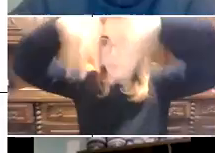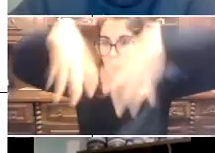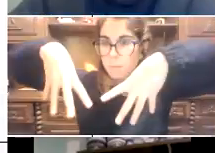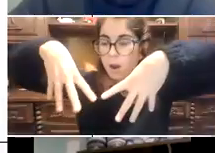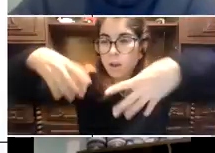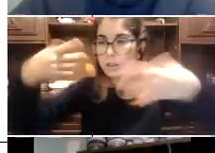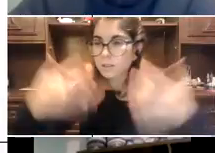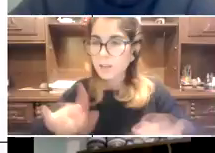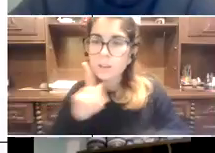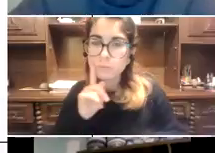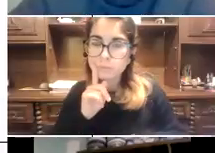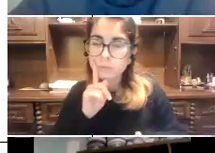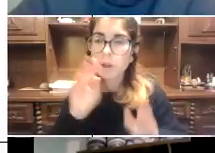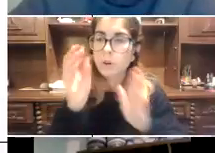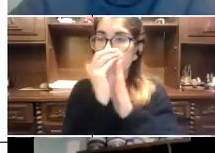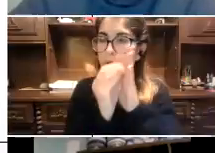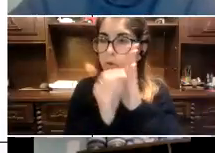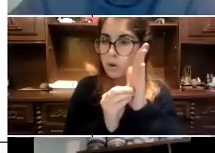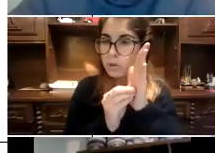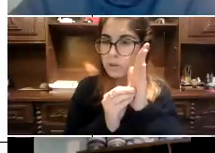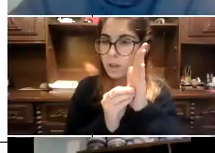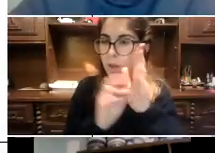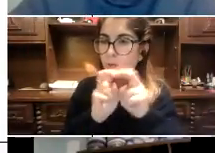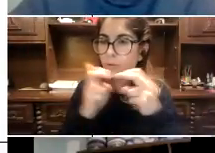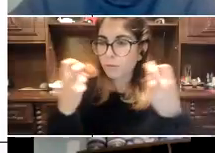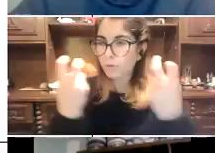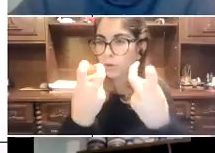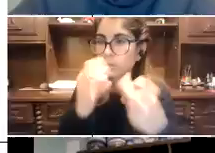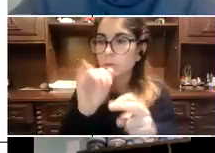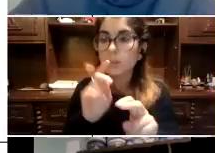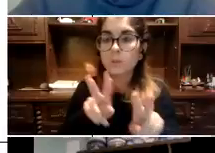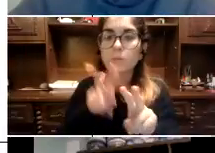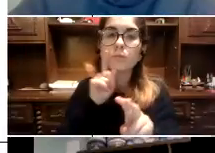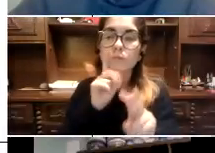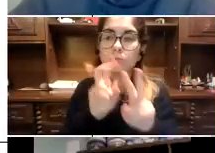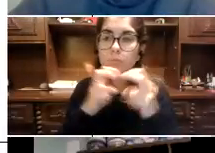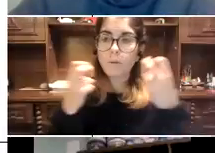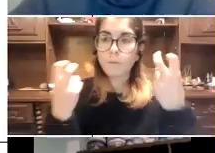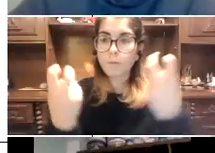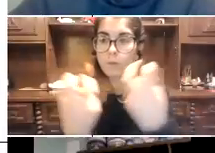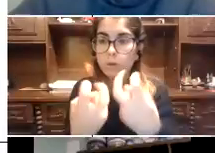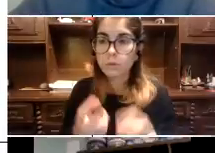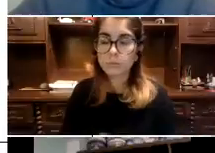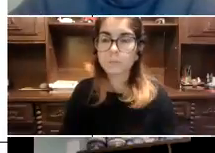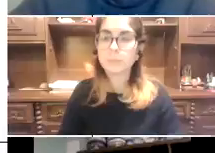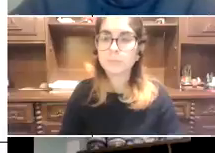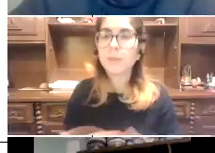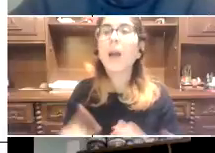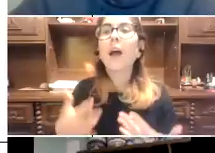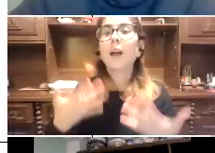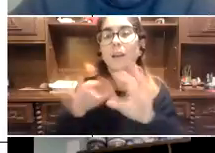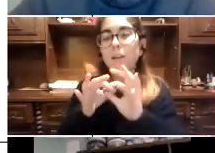Eso va como nota foro entonces, foro 5. Sí, exactamente, esto es parte de los foros. Ah, ya, gracias. Ok.